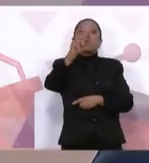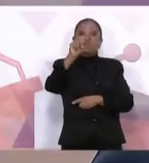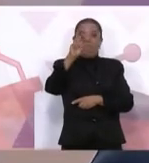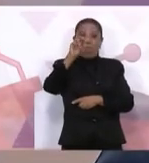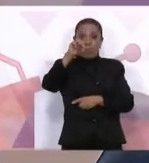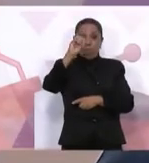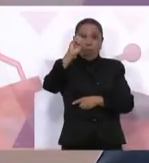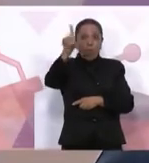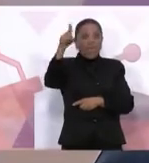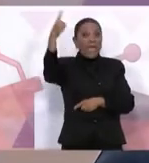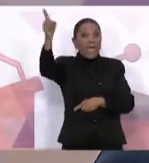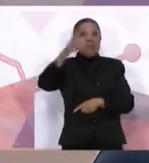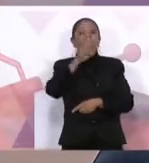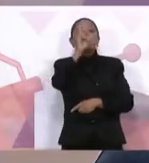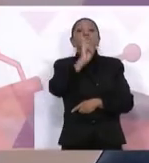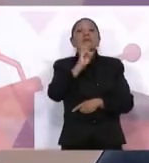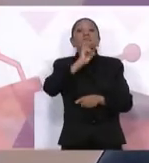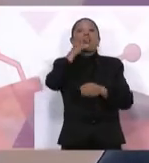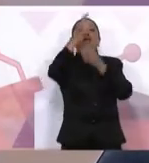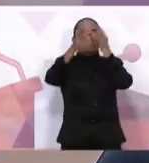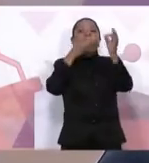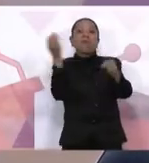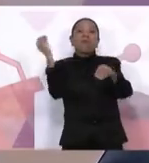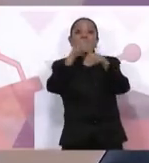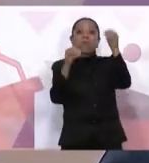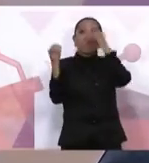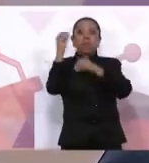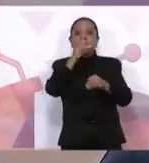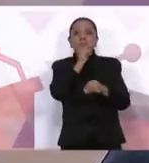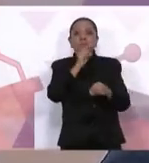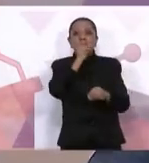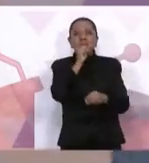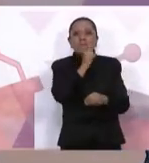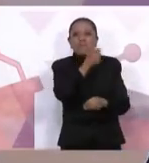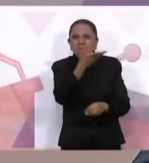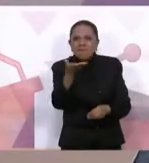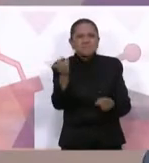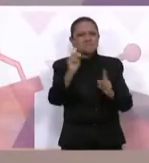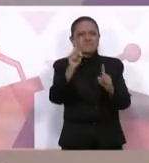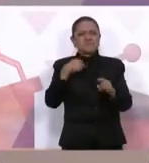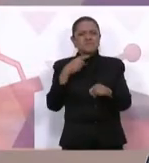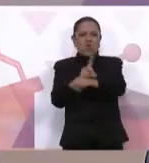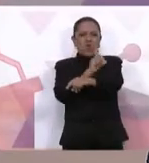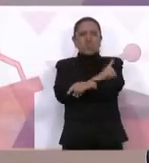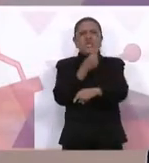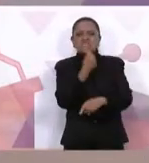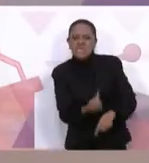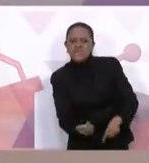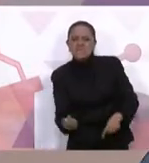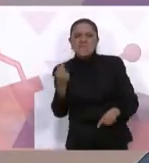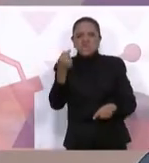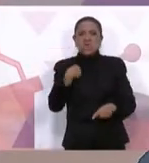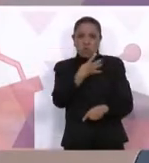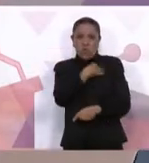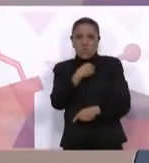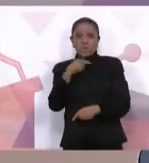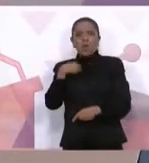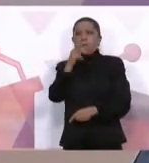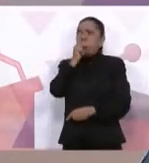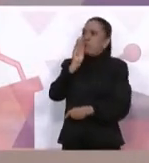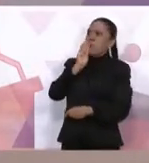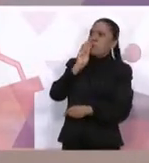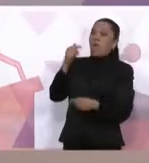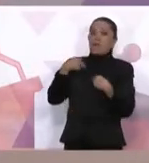candidato de propuestas desde muy niño he dado resultados como hijo a mis papás como padre a mis hijos como